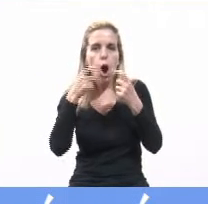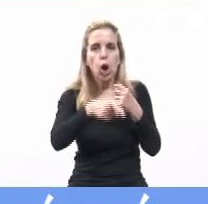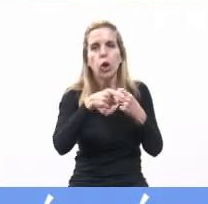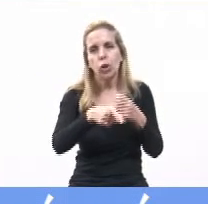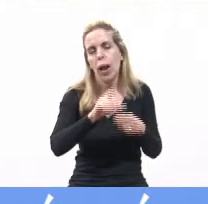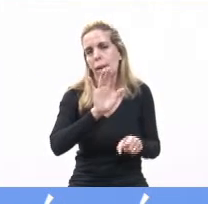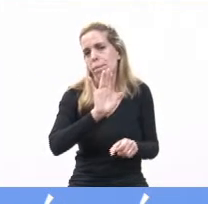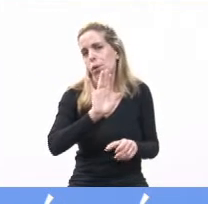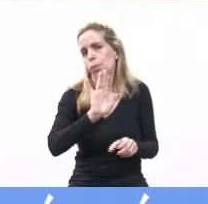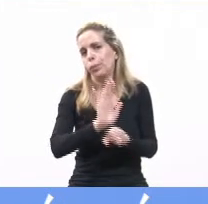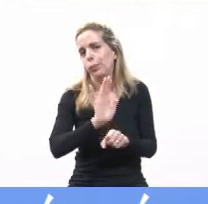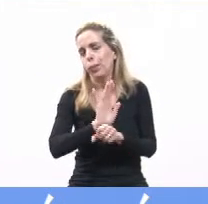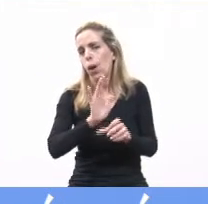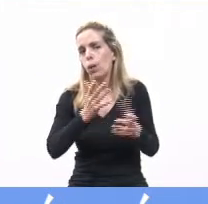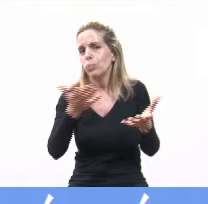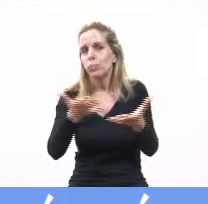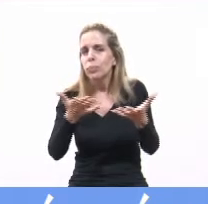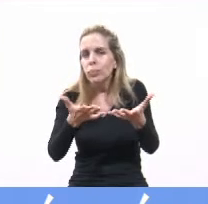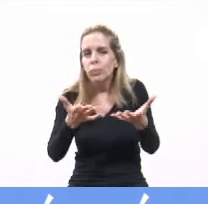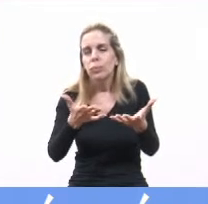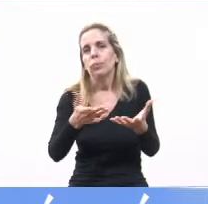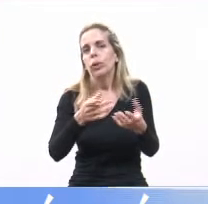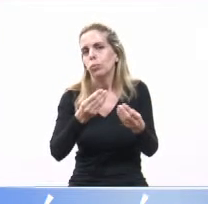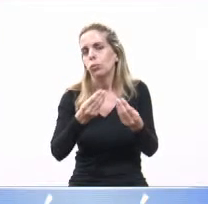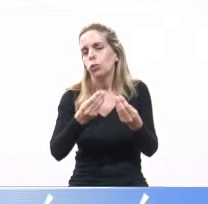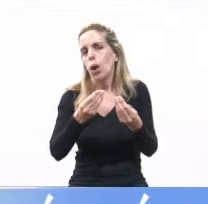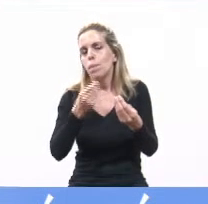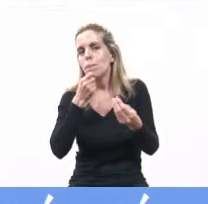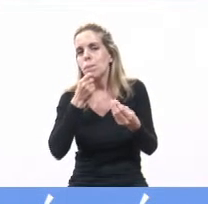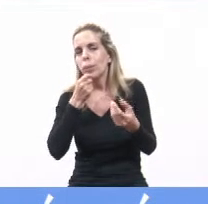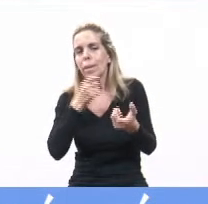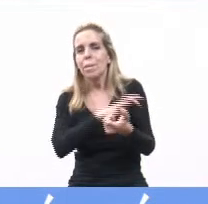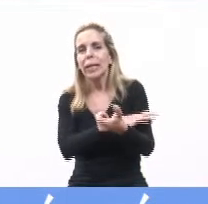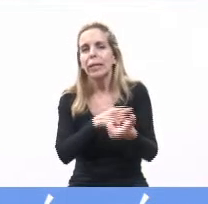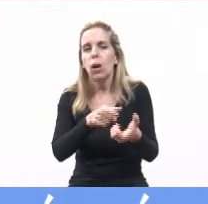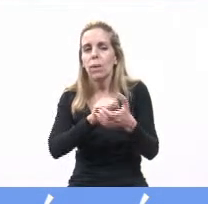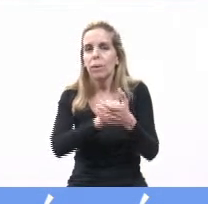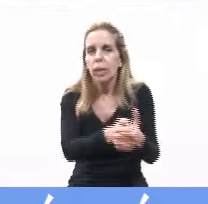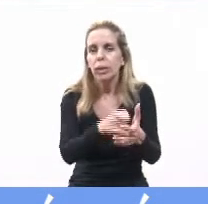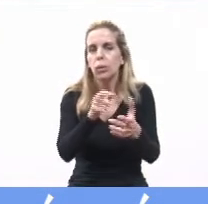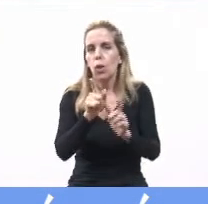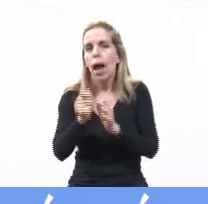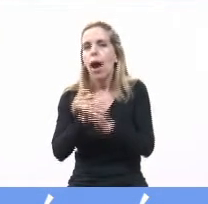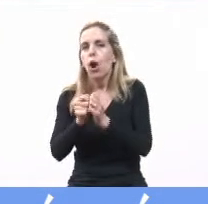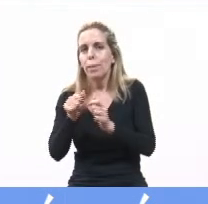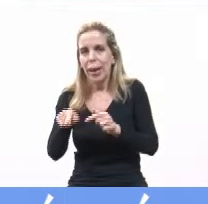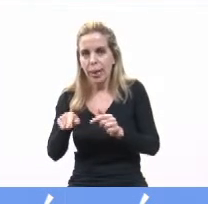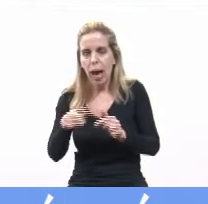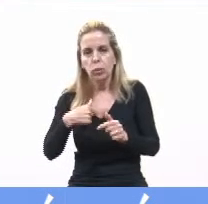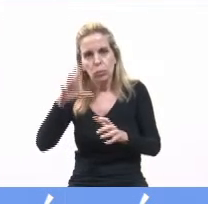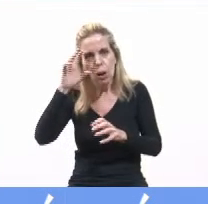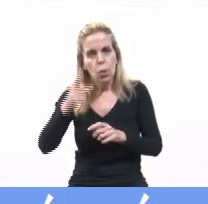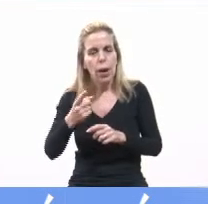fueron cooptados por presión y el lobby de esta compañía. Yo recuerdo